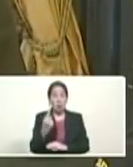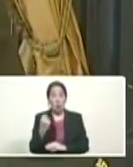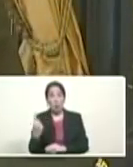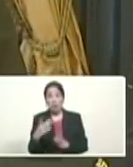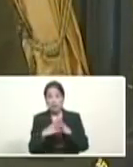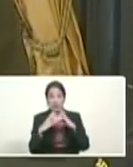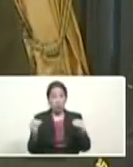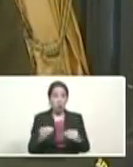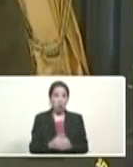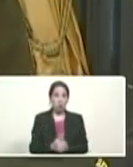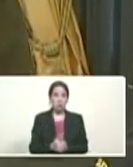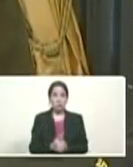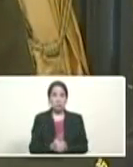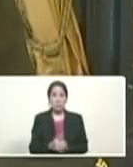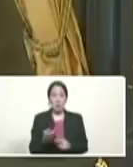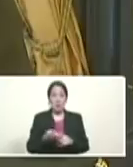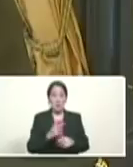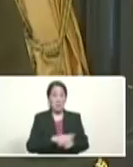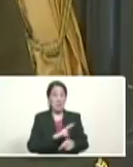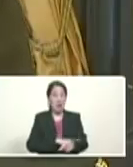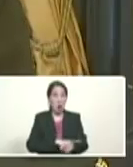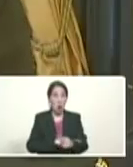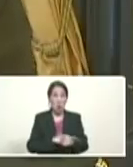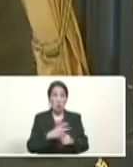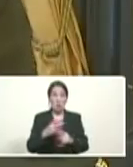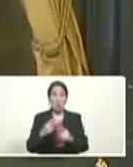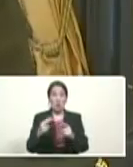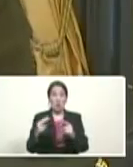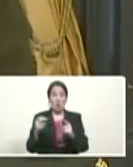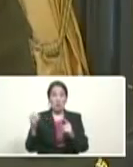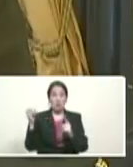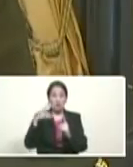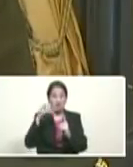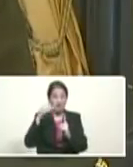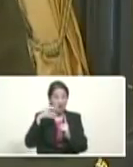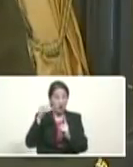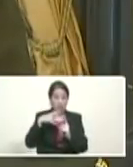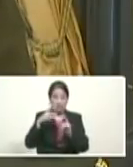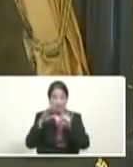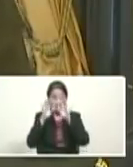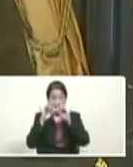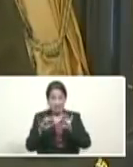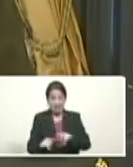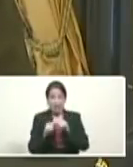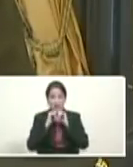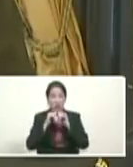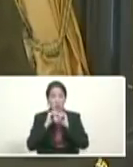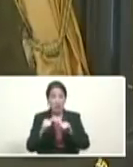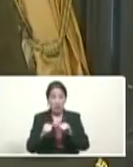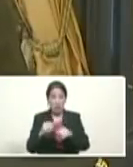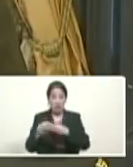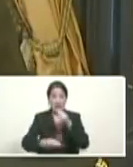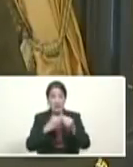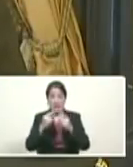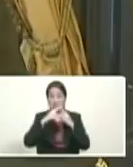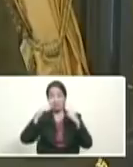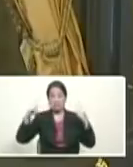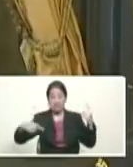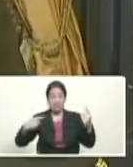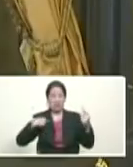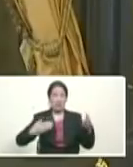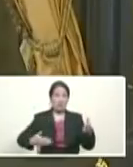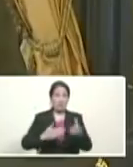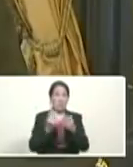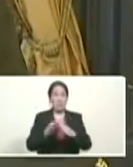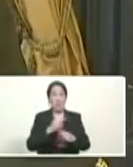es el mayor ciberataque que se conozca en todo el planeta tierra en todo este mundo el mayor